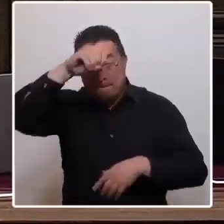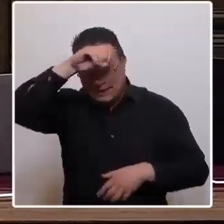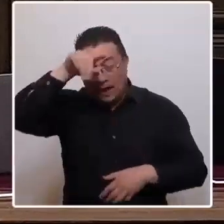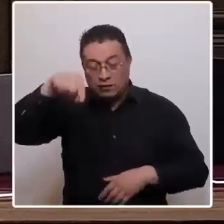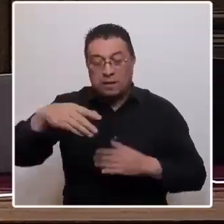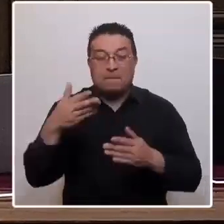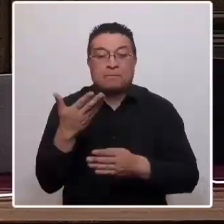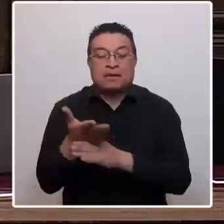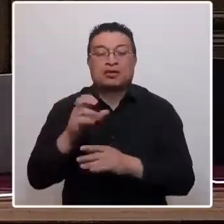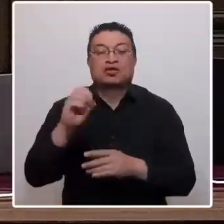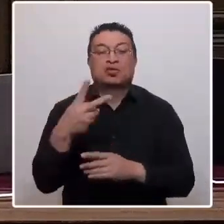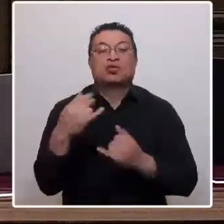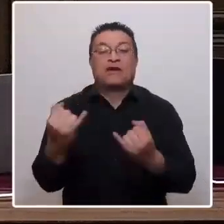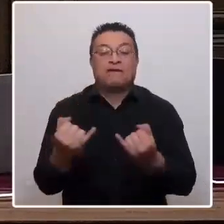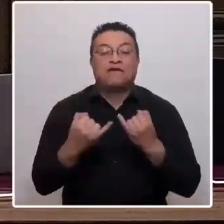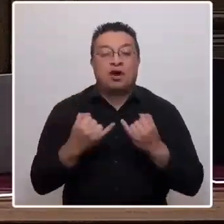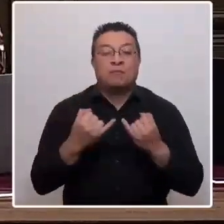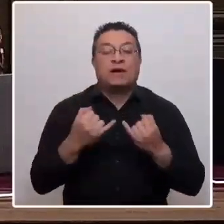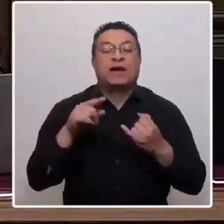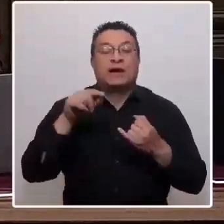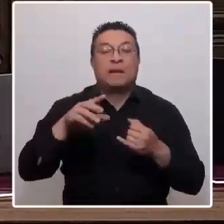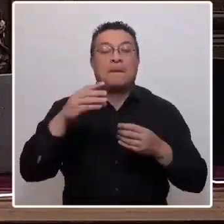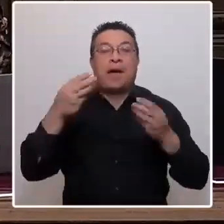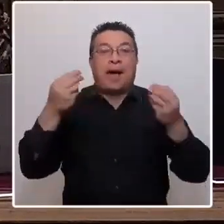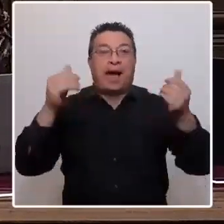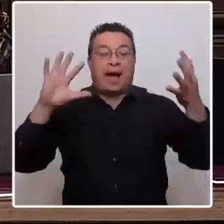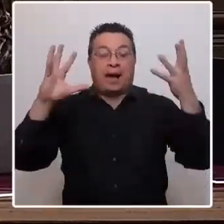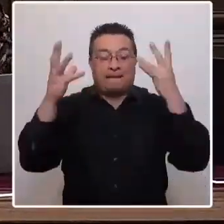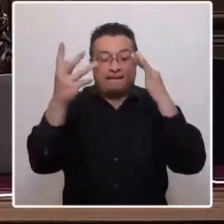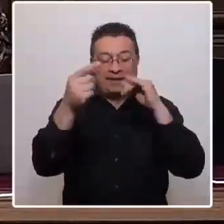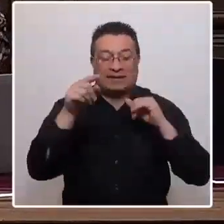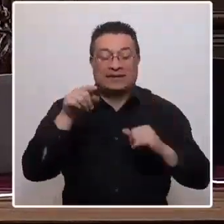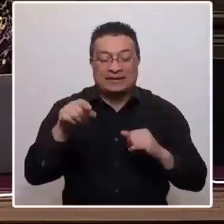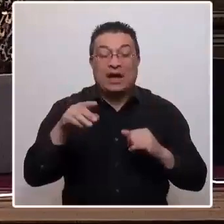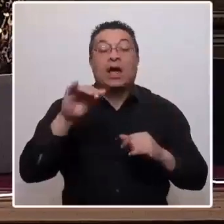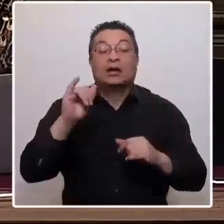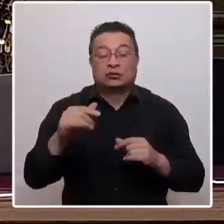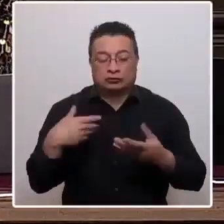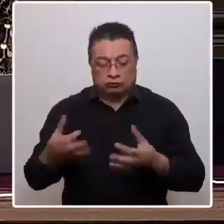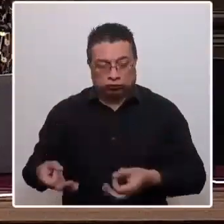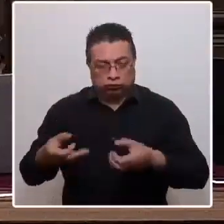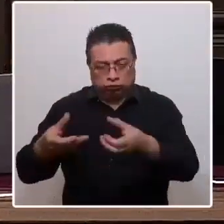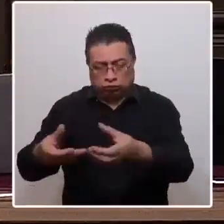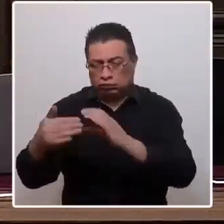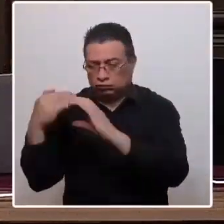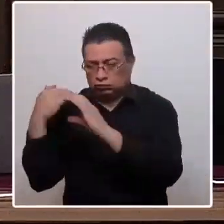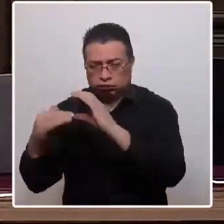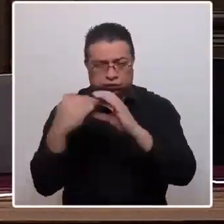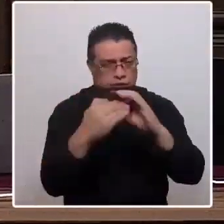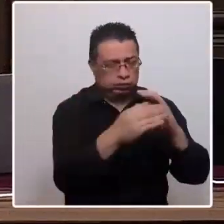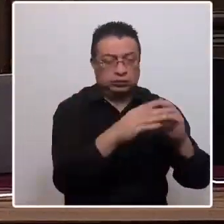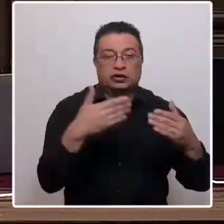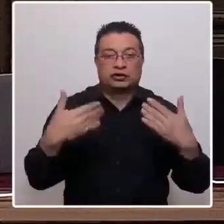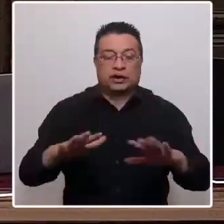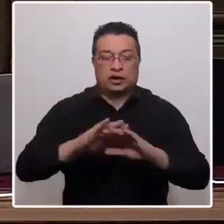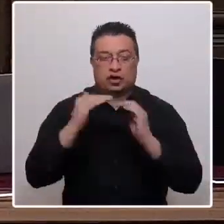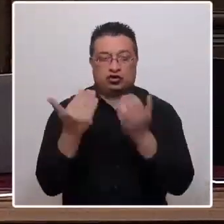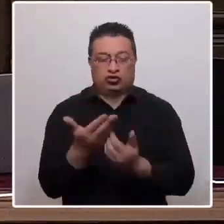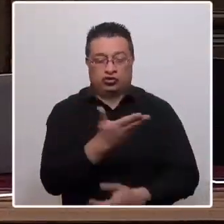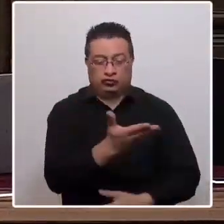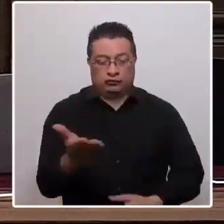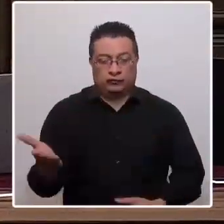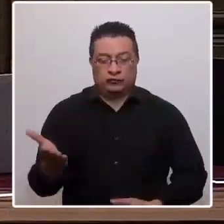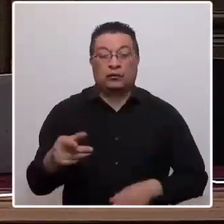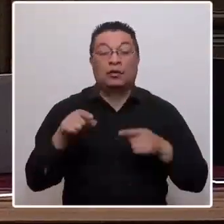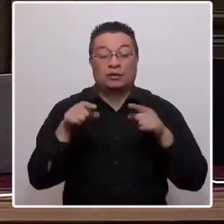informe de la Comisión sobre Medio Ambiente. Este oficio ha quedado a disposición de las señoras y señores convencionales constituyentes. Es toda